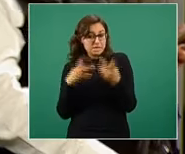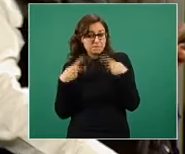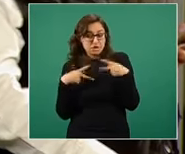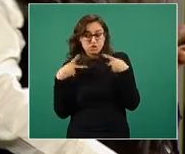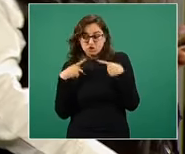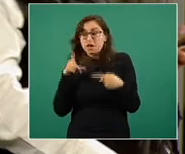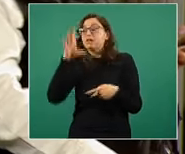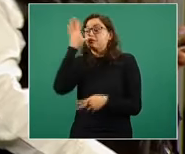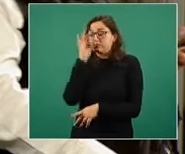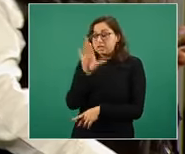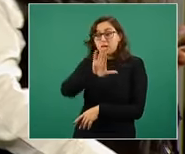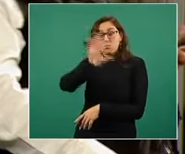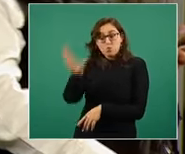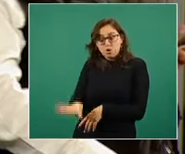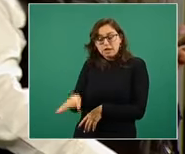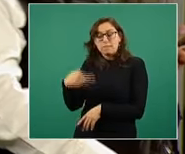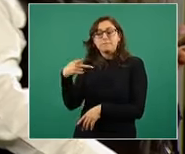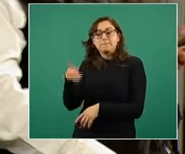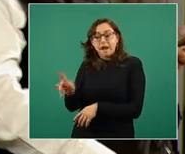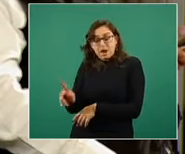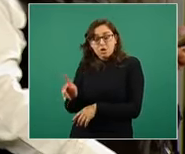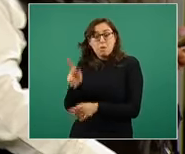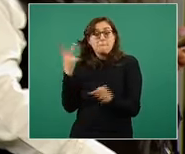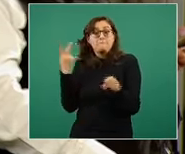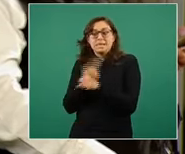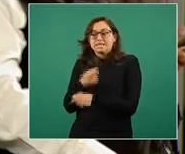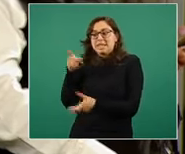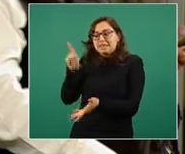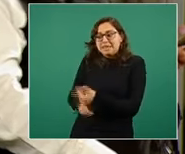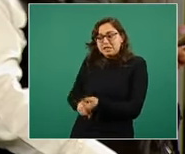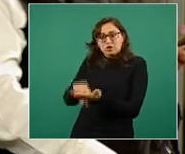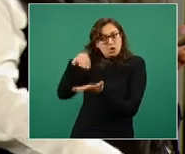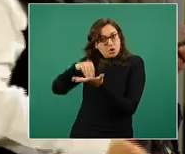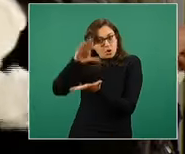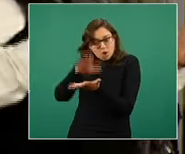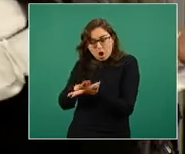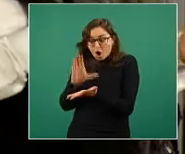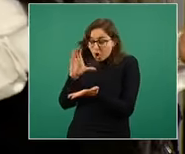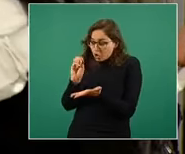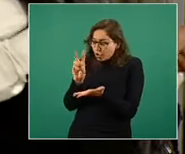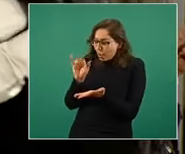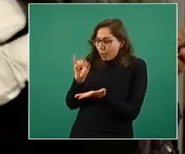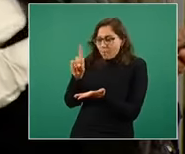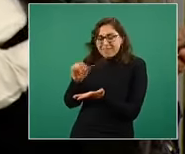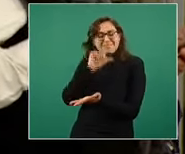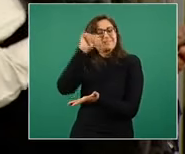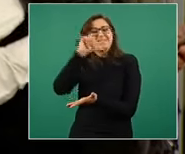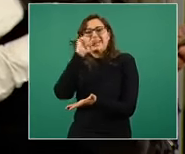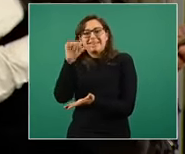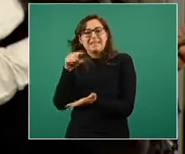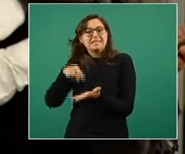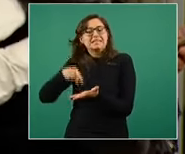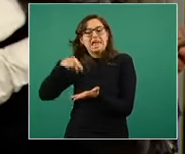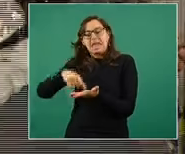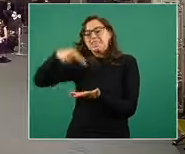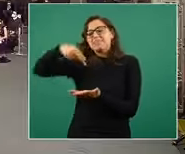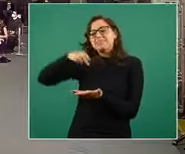fuera de recibir el apoyo funerario del DIF nacional, bueno, del gobierno federal a través del DIF nacional, justamente porque no está